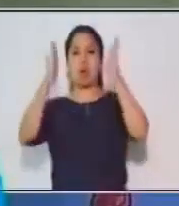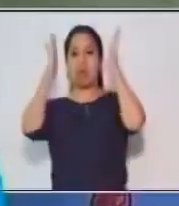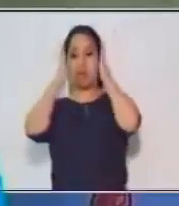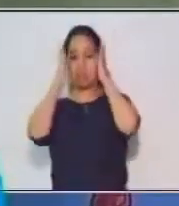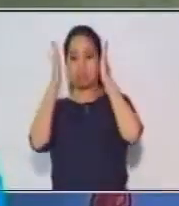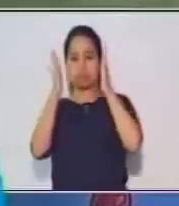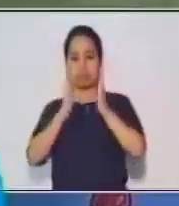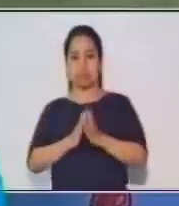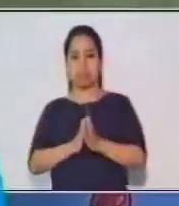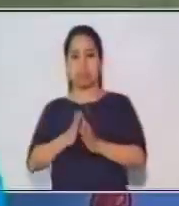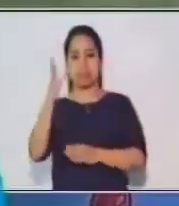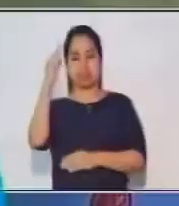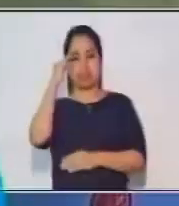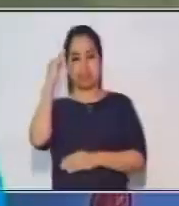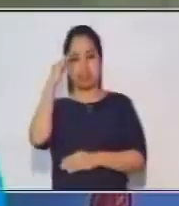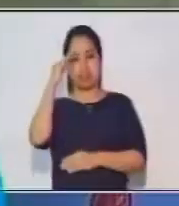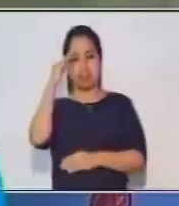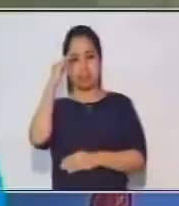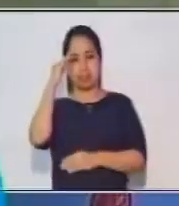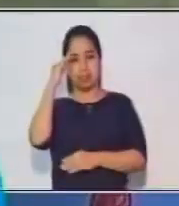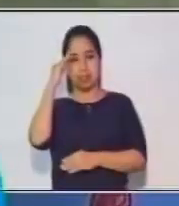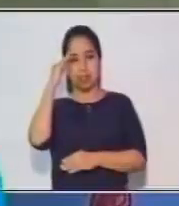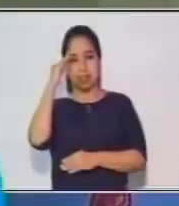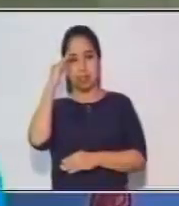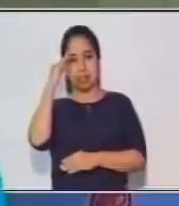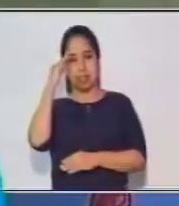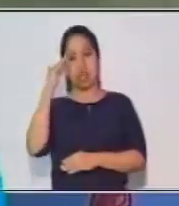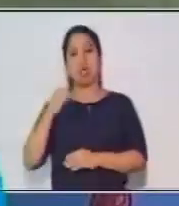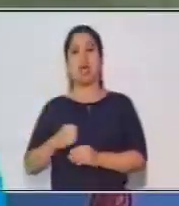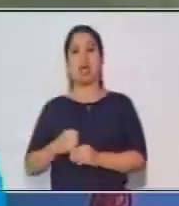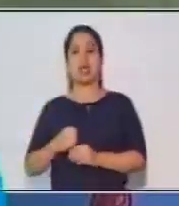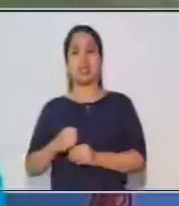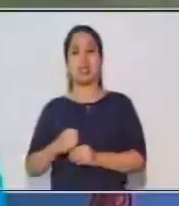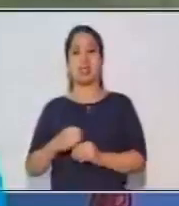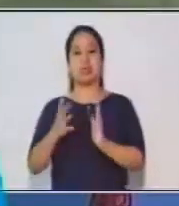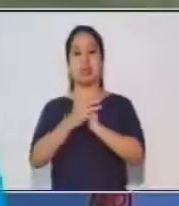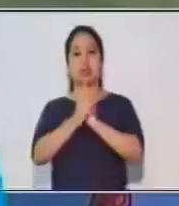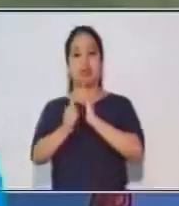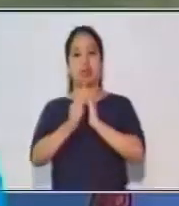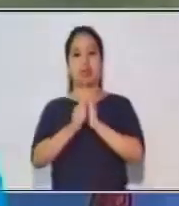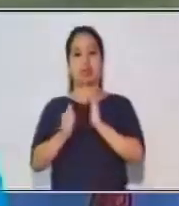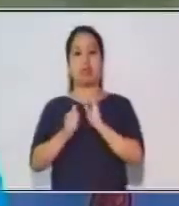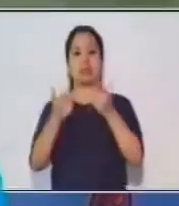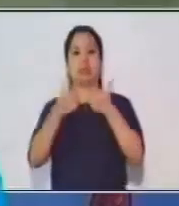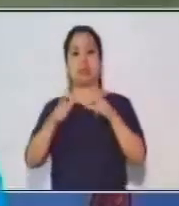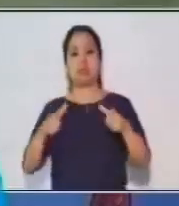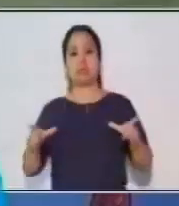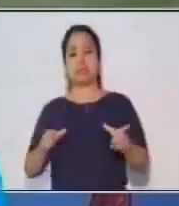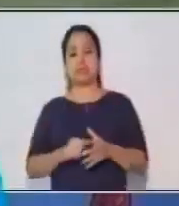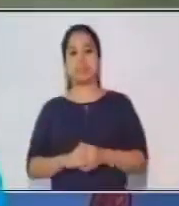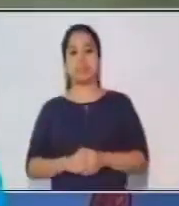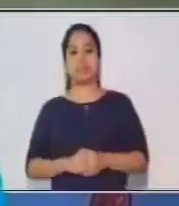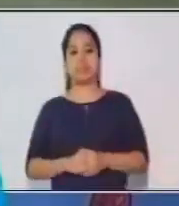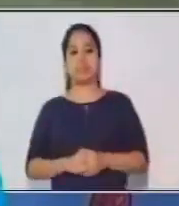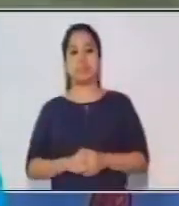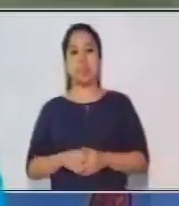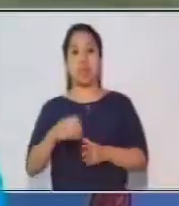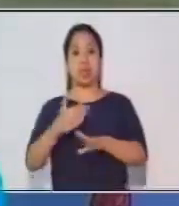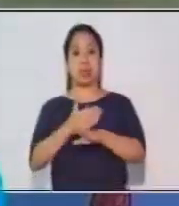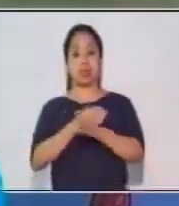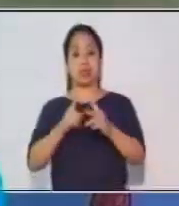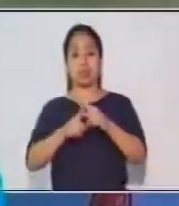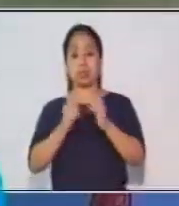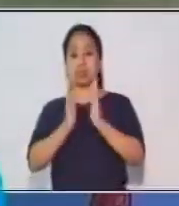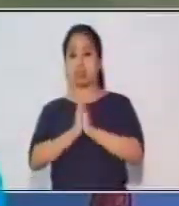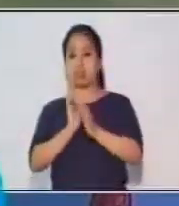atención, memoria y habilidad lingüística. Antes de empezar, te recomiendo que laves tus